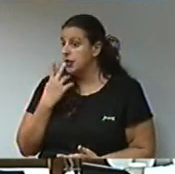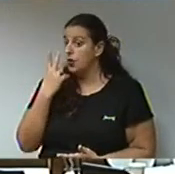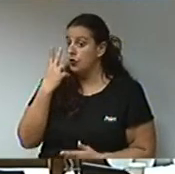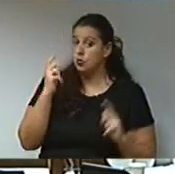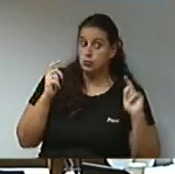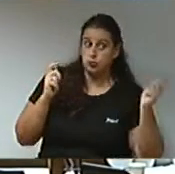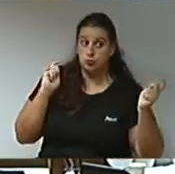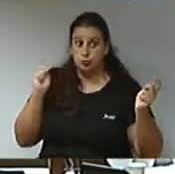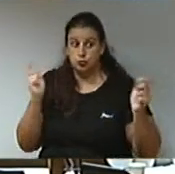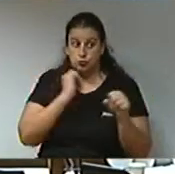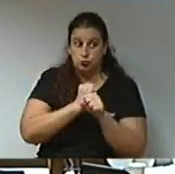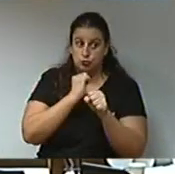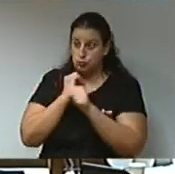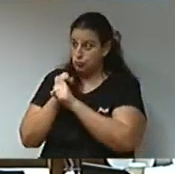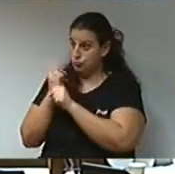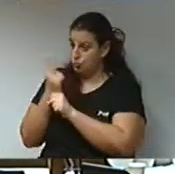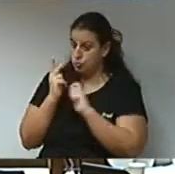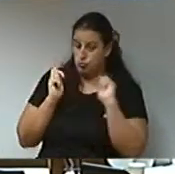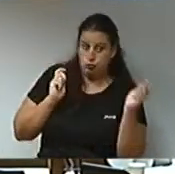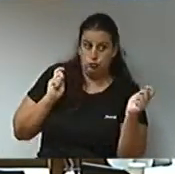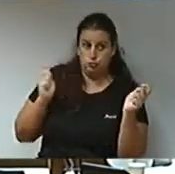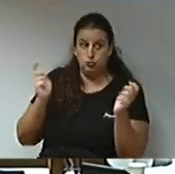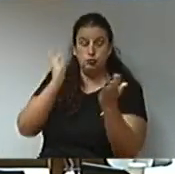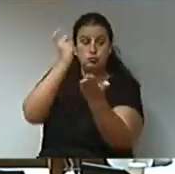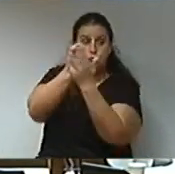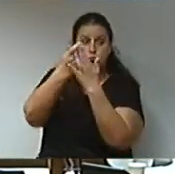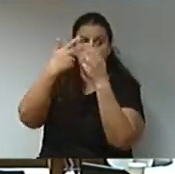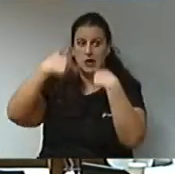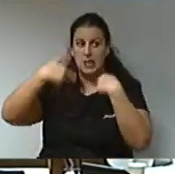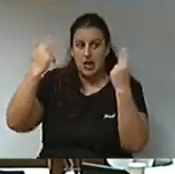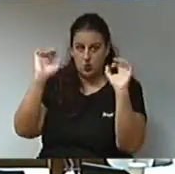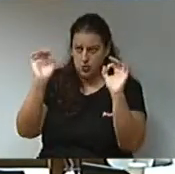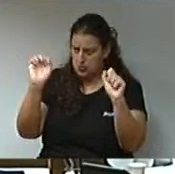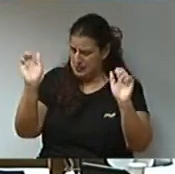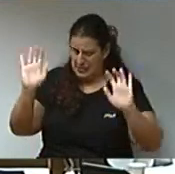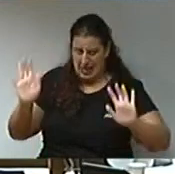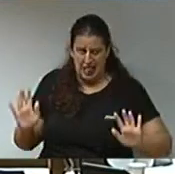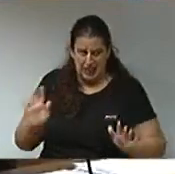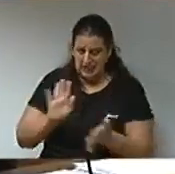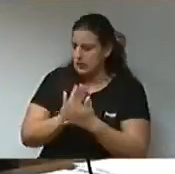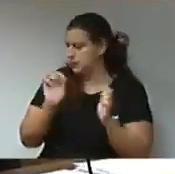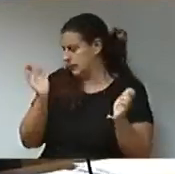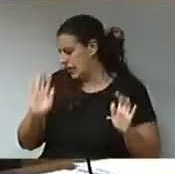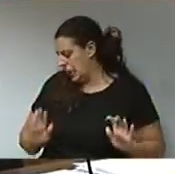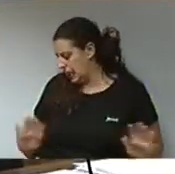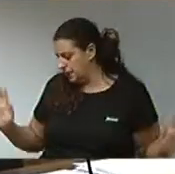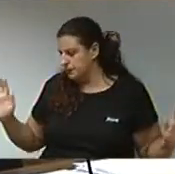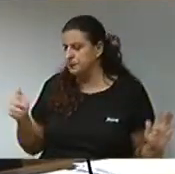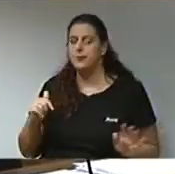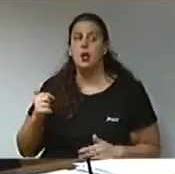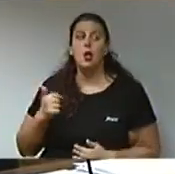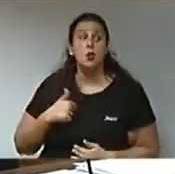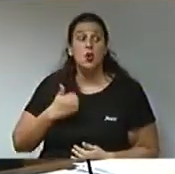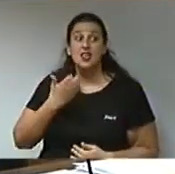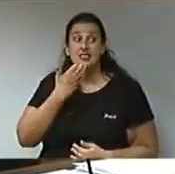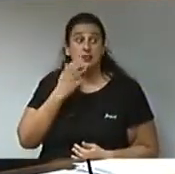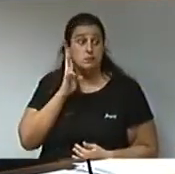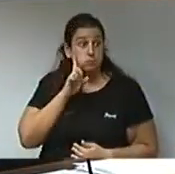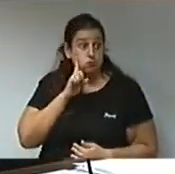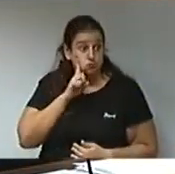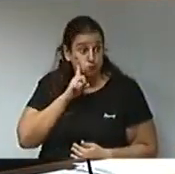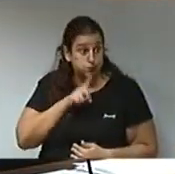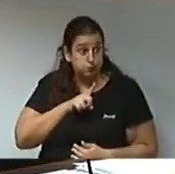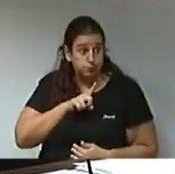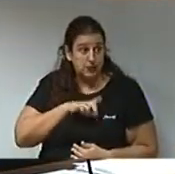rentas que perciben distintos sitios, pagan, pero no pasa nada. Y esto, oiga, por favor. Que es igual, si aquí no pasa nada, sí, oiga, y yo, si no es verdad,